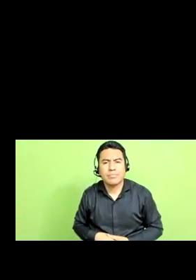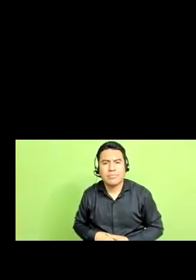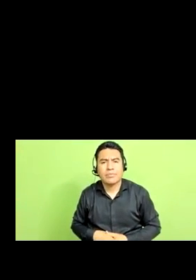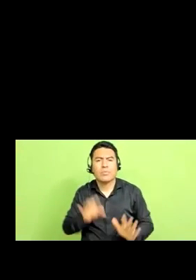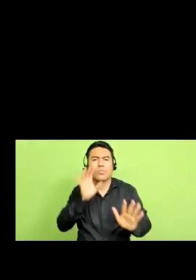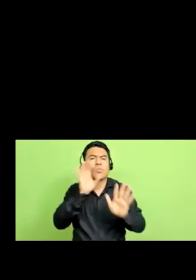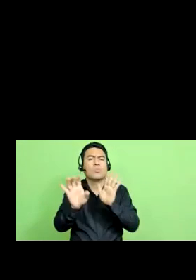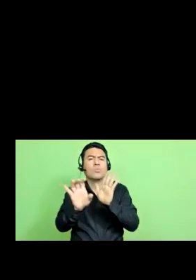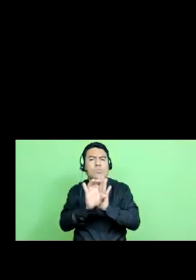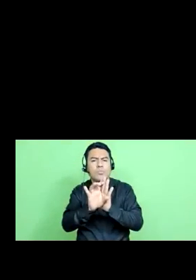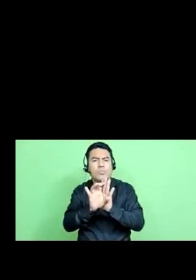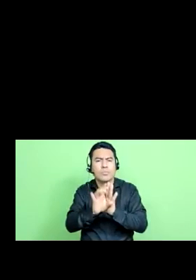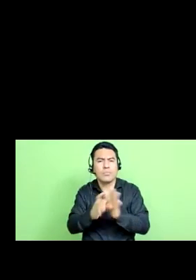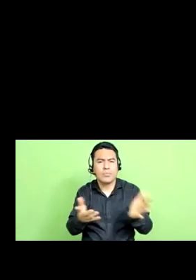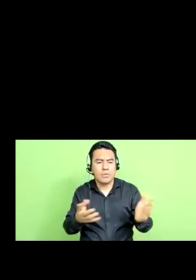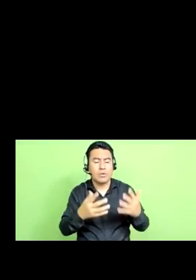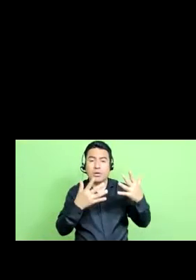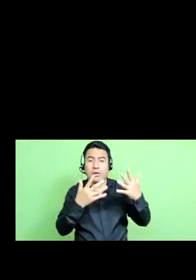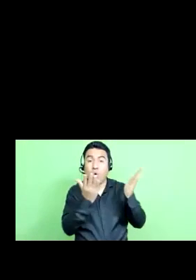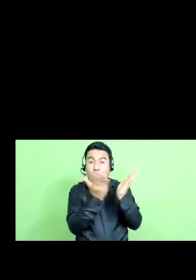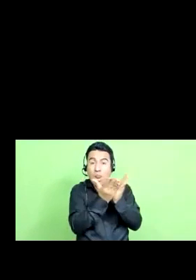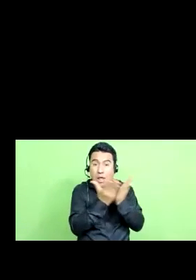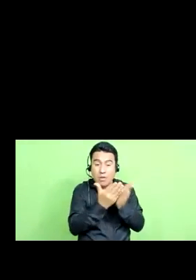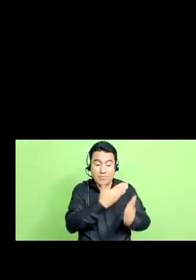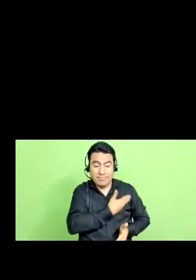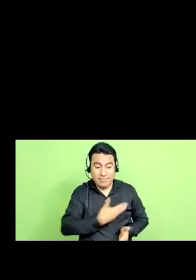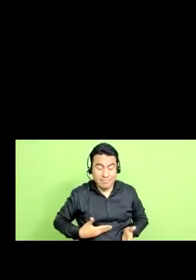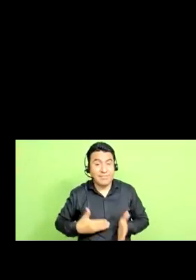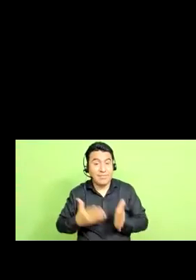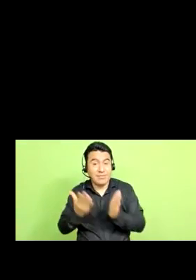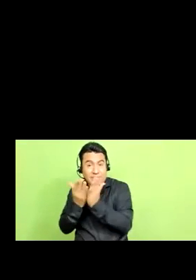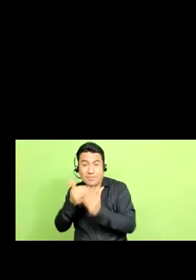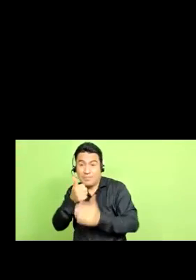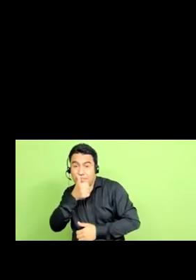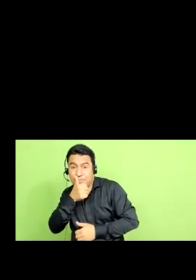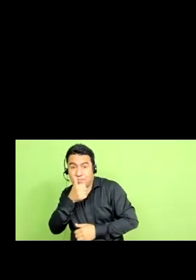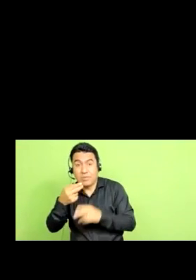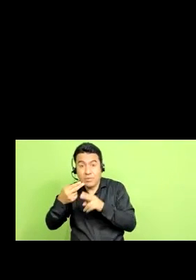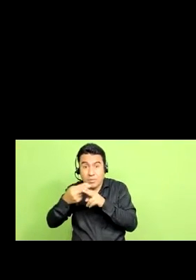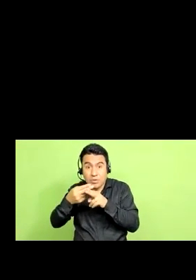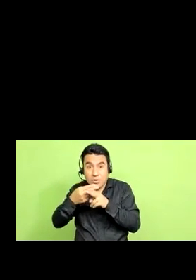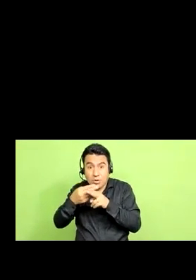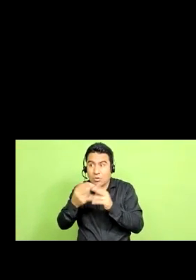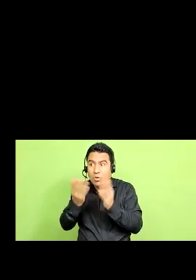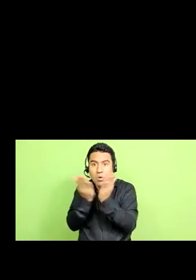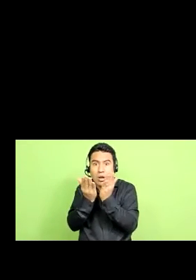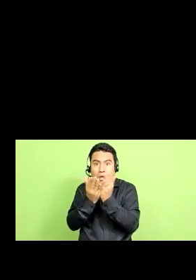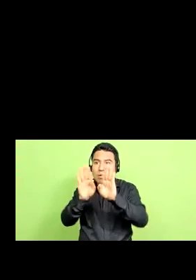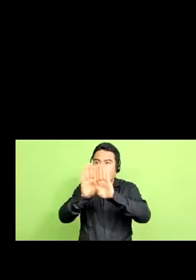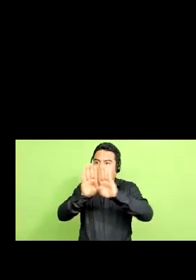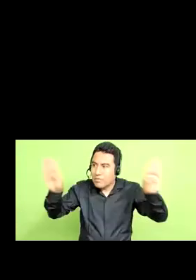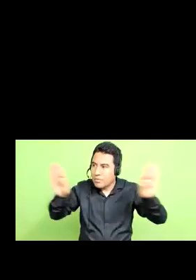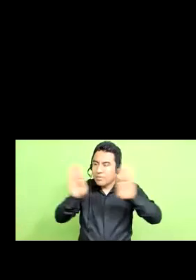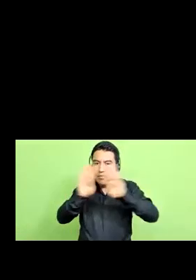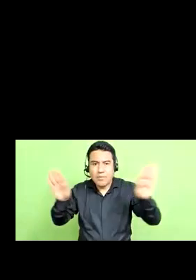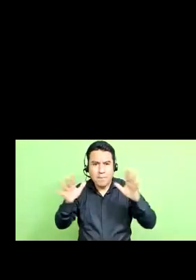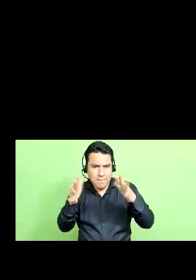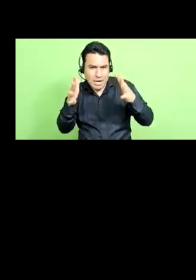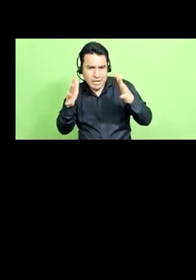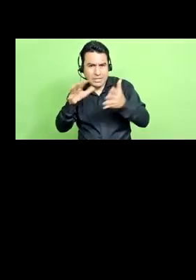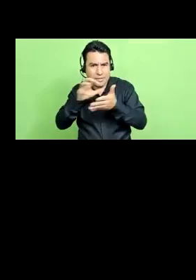tanto públicas o privadas sabiendo que las clases presenciales ya están por iniciarse aparentemente en marzo